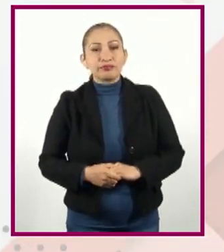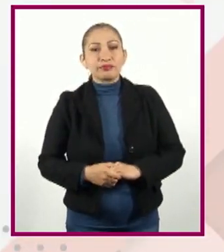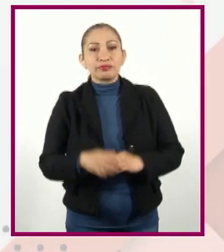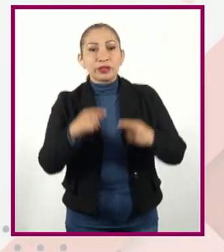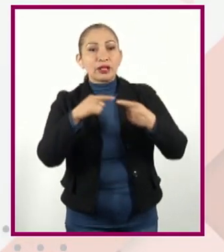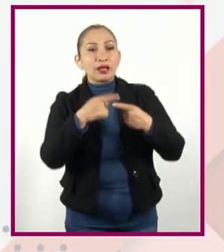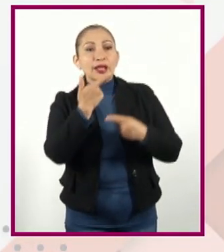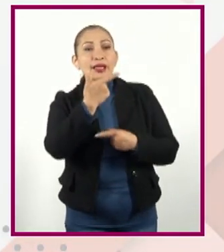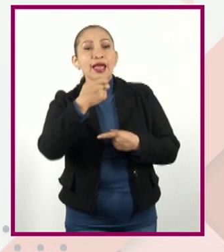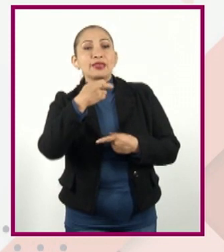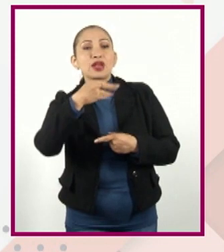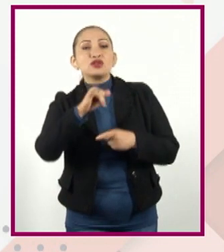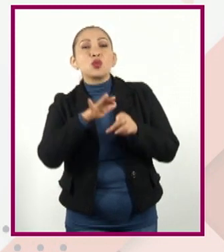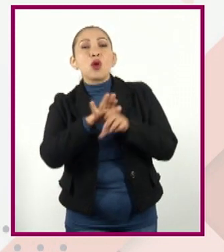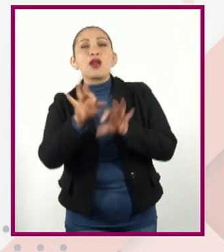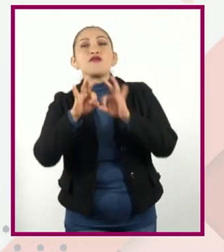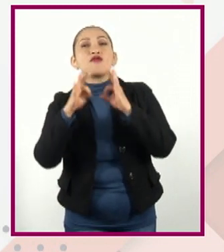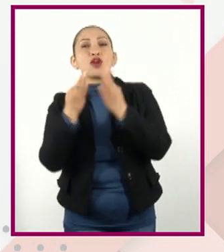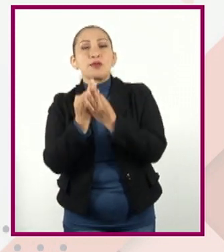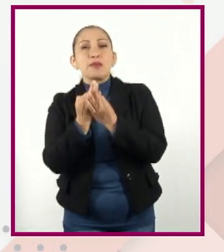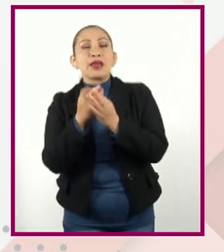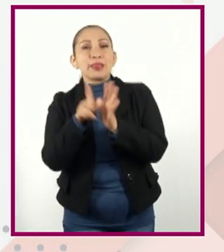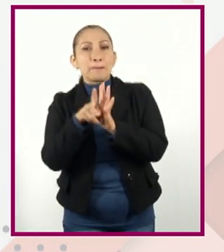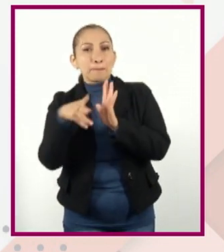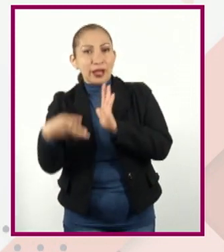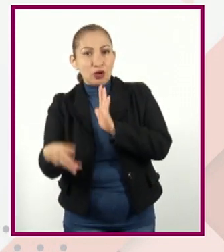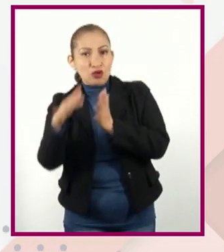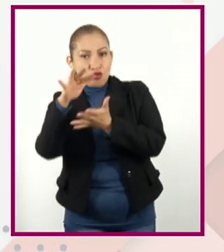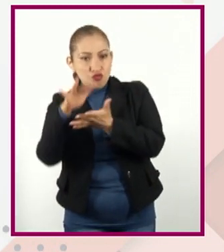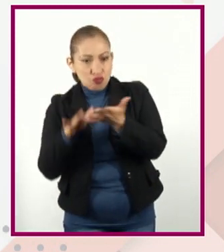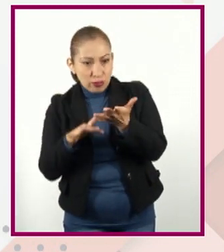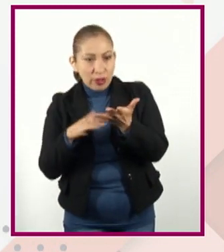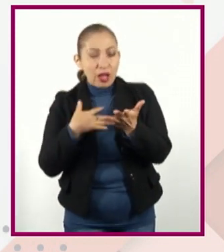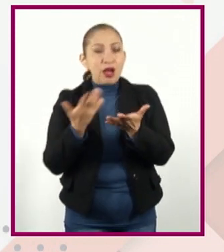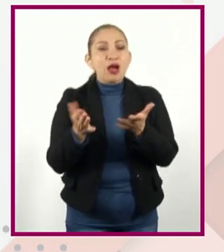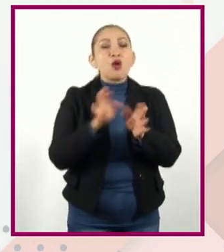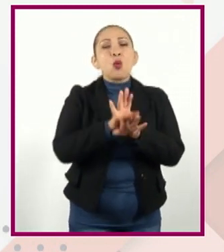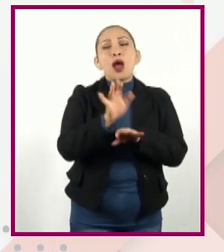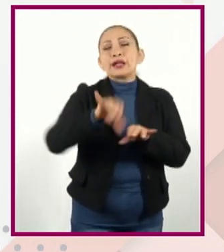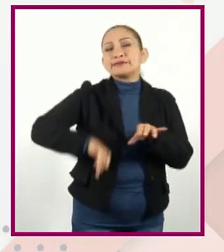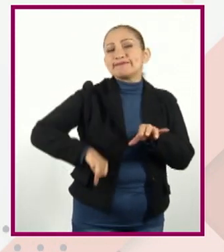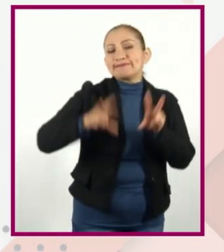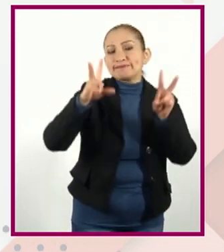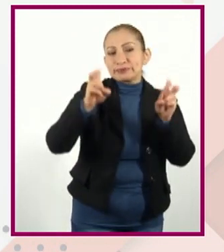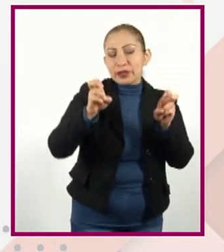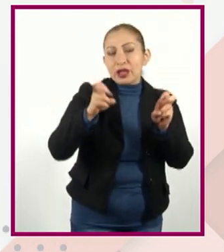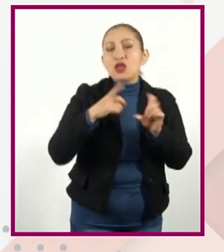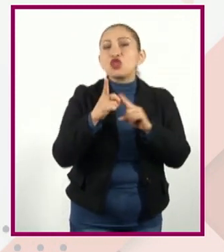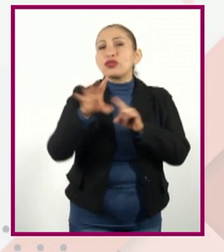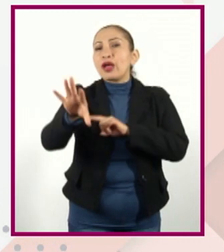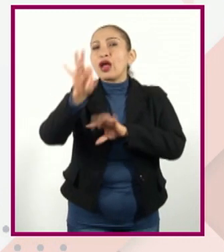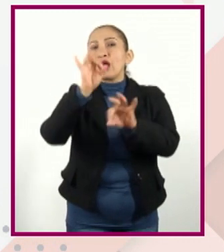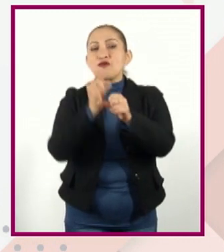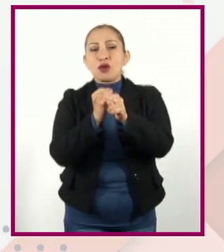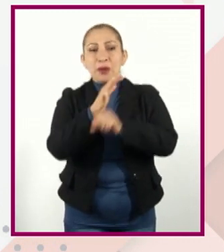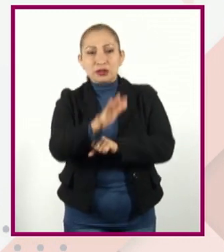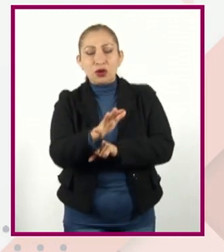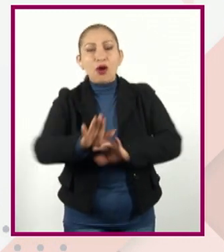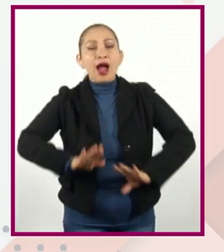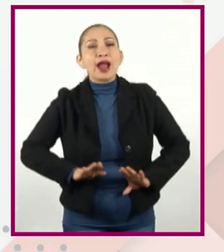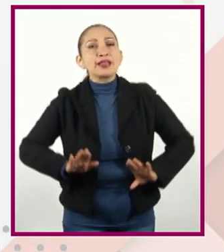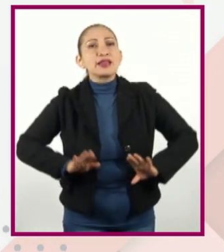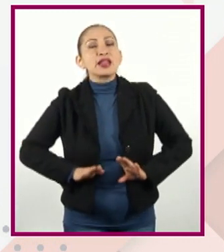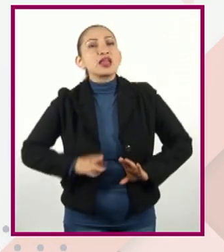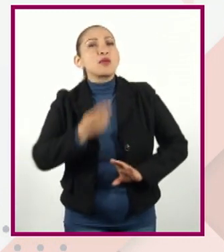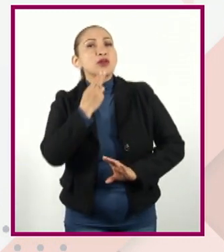géneros y textos periodísticos, factores de interés, fuentes de información, características y función de la